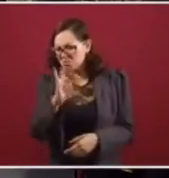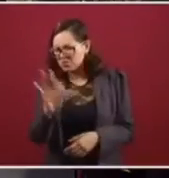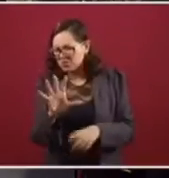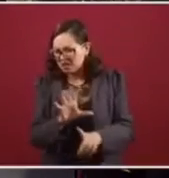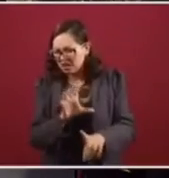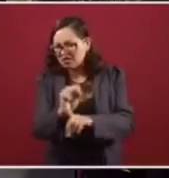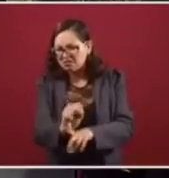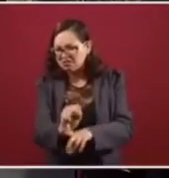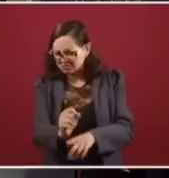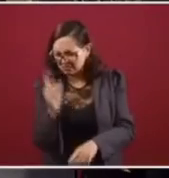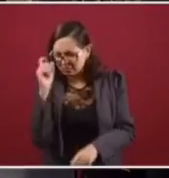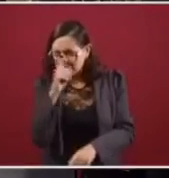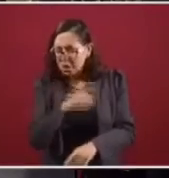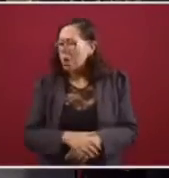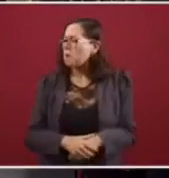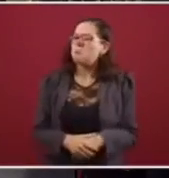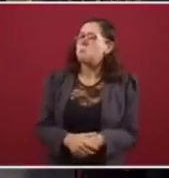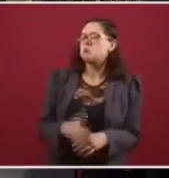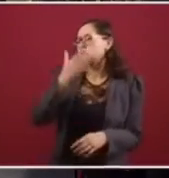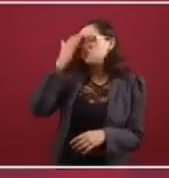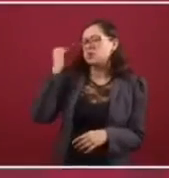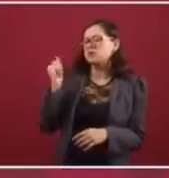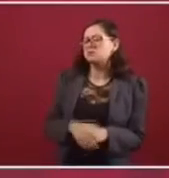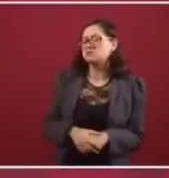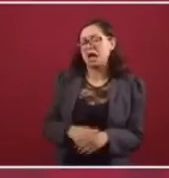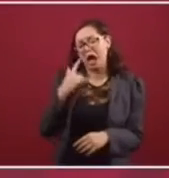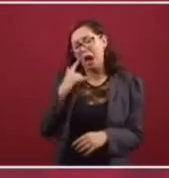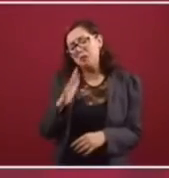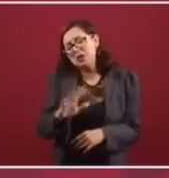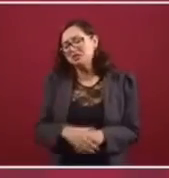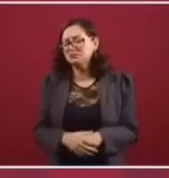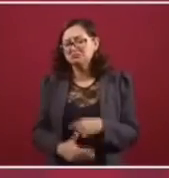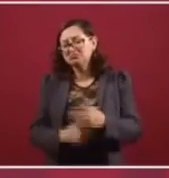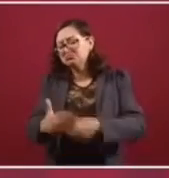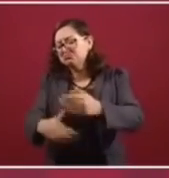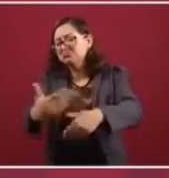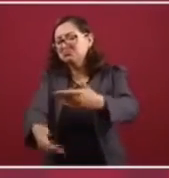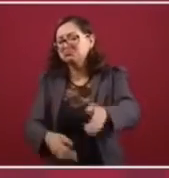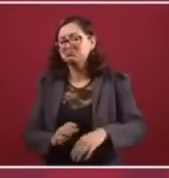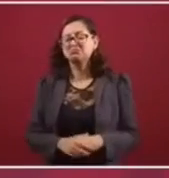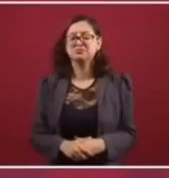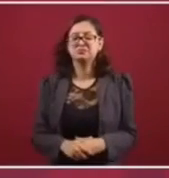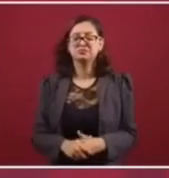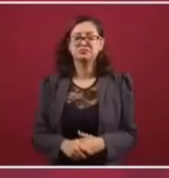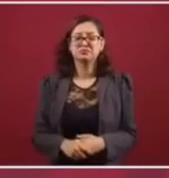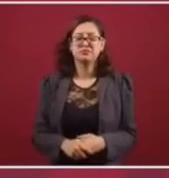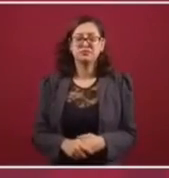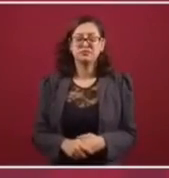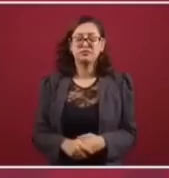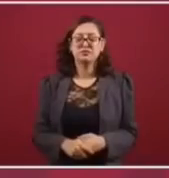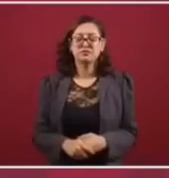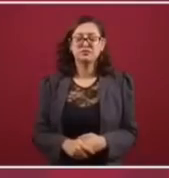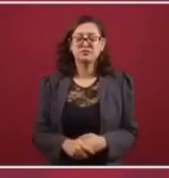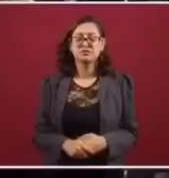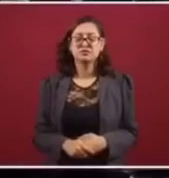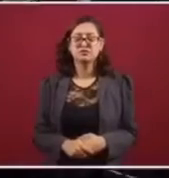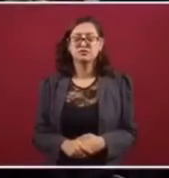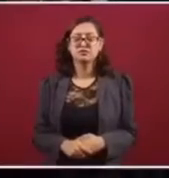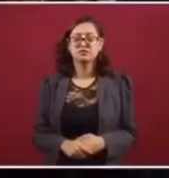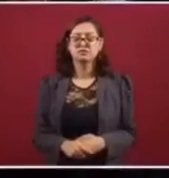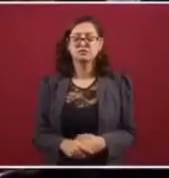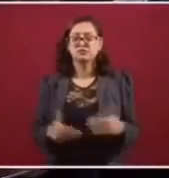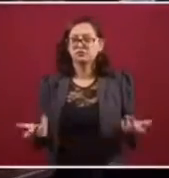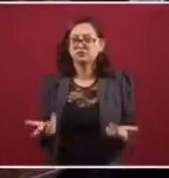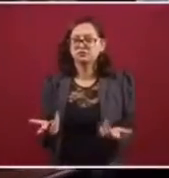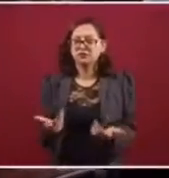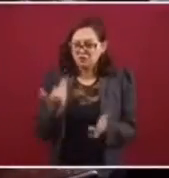se alcance en No sabemos, no sabemos, vamos a esperar resultados. Es que antes de que se